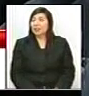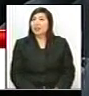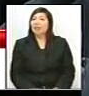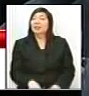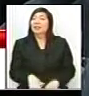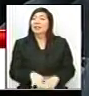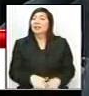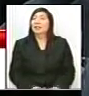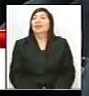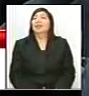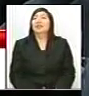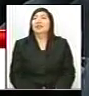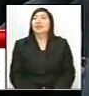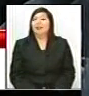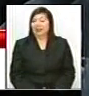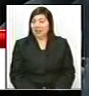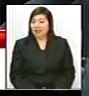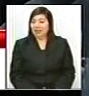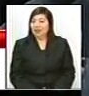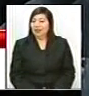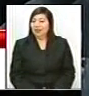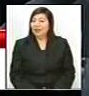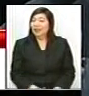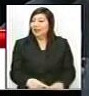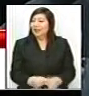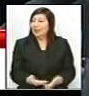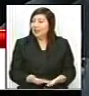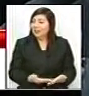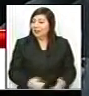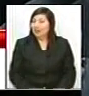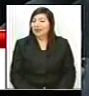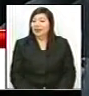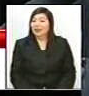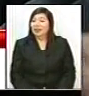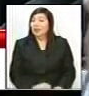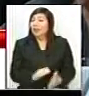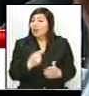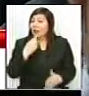Sevilla, pero yo allí increpé y le dije toda la verdad.